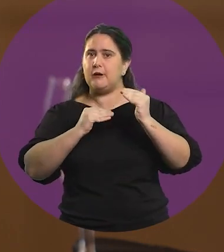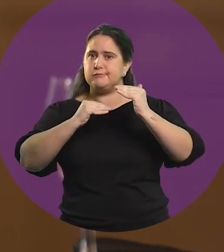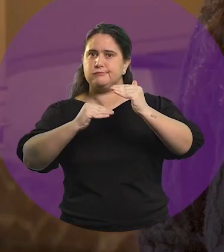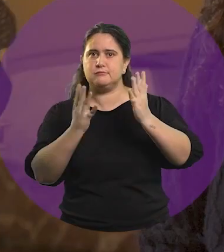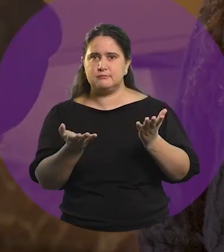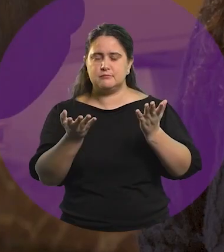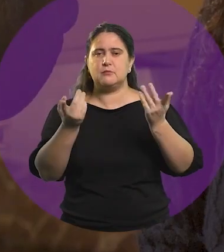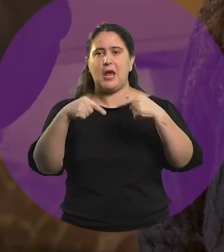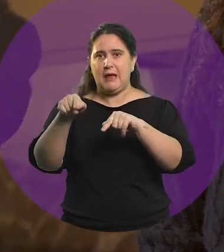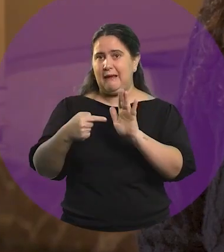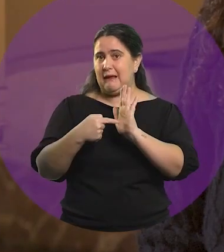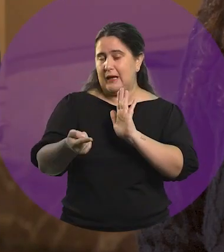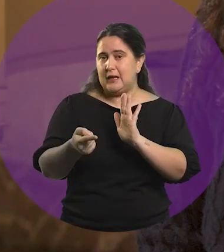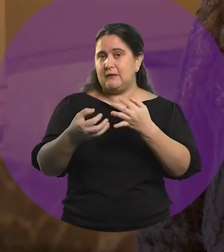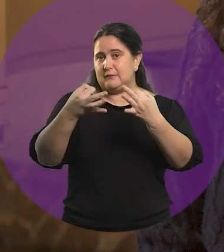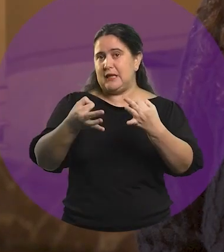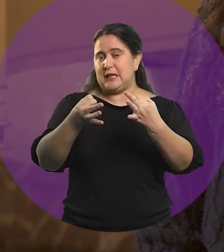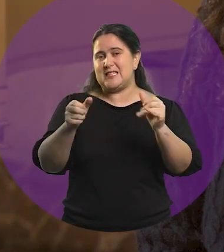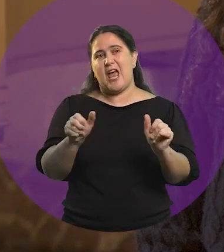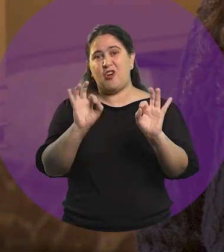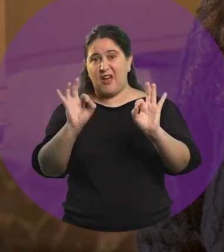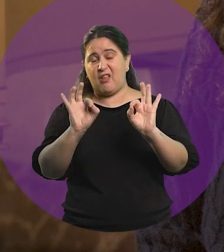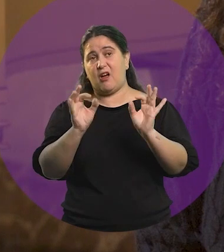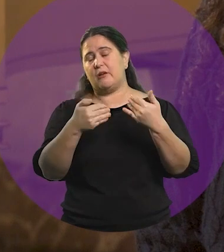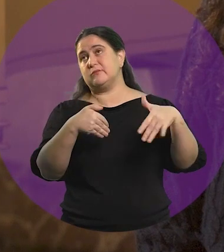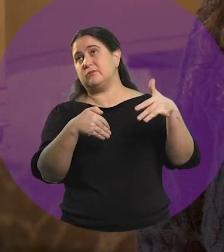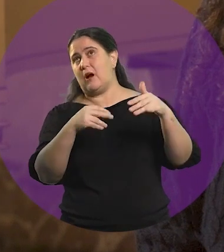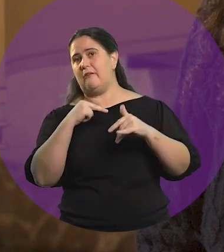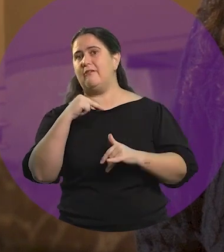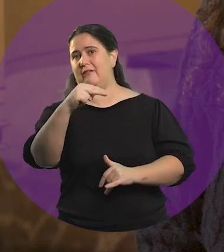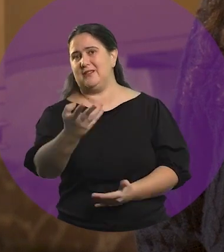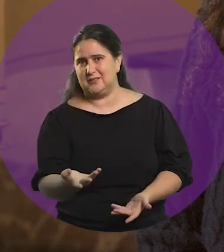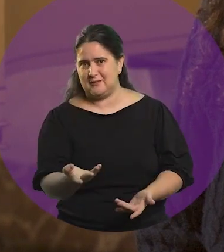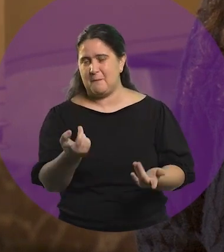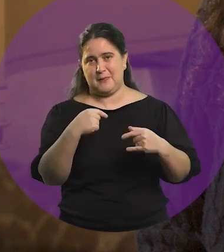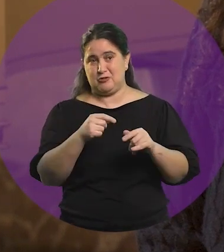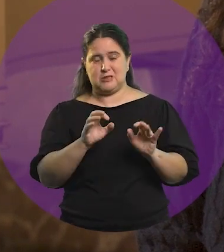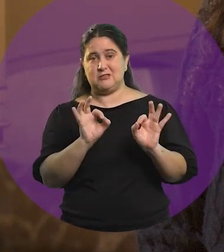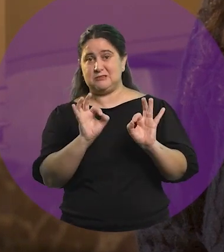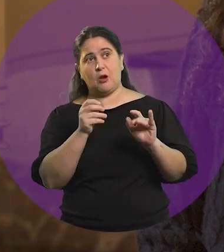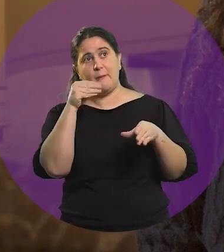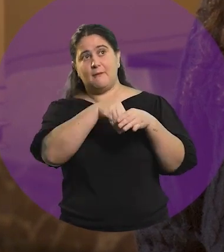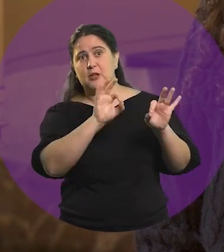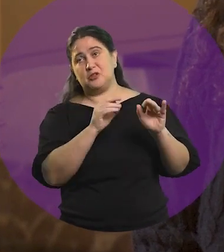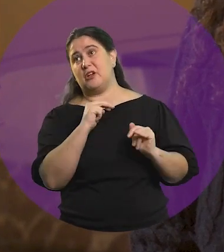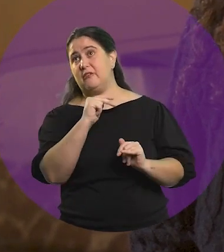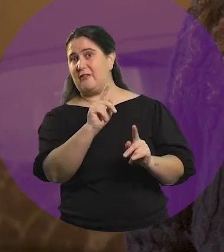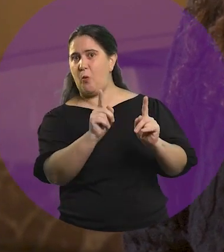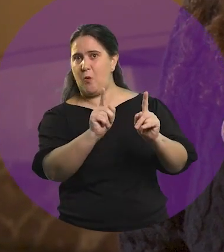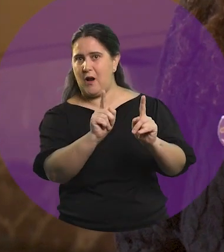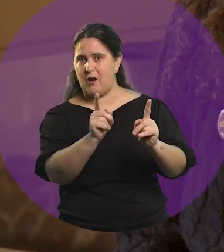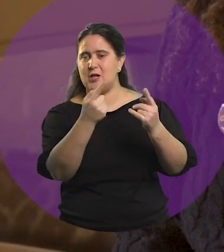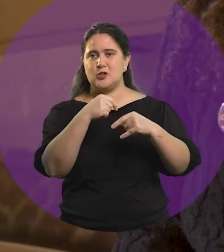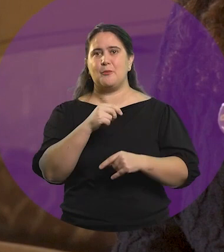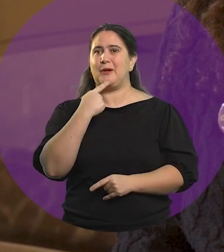manteniendo? Y porque acá, como dice la presentación, no hacer nada es hacer algo. No hacer nada preserva el status quo. Y esto quiere decir